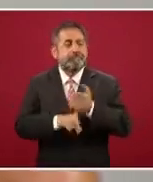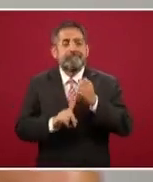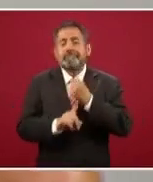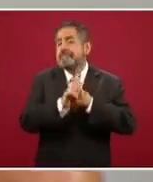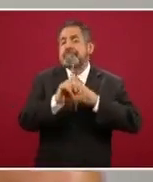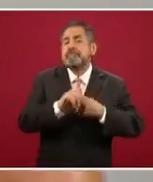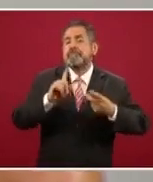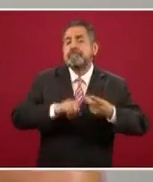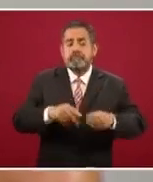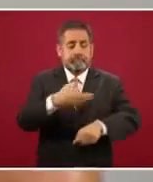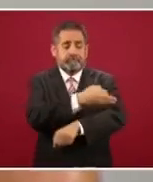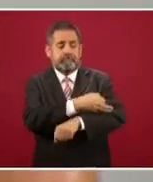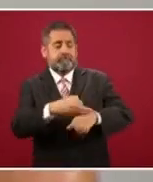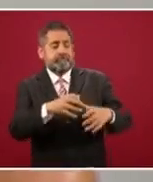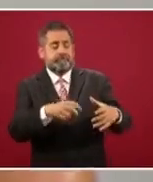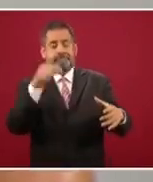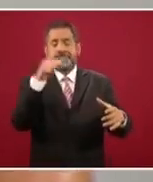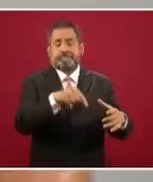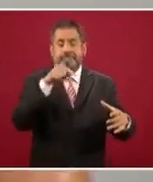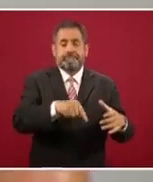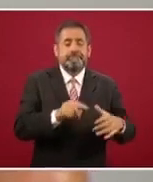familia, en el abandono, en la